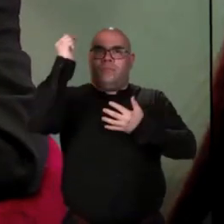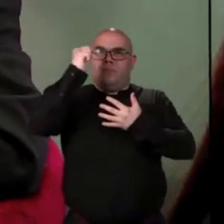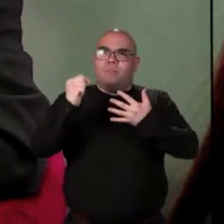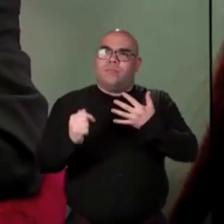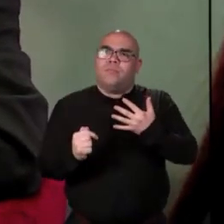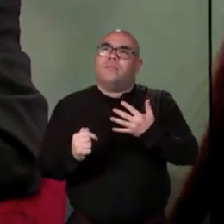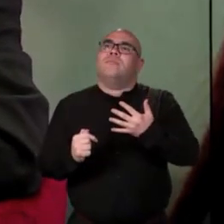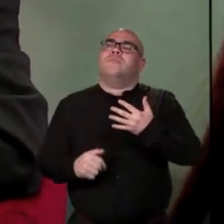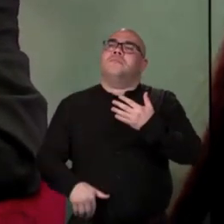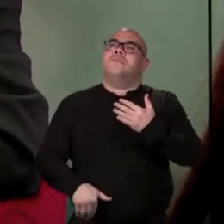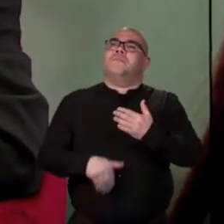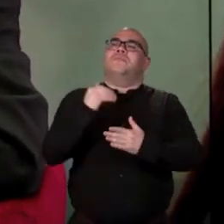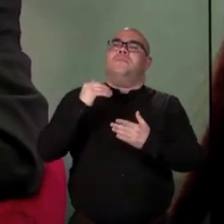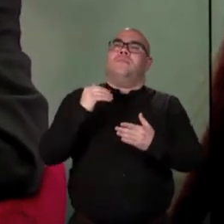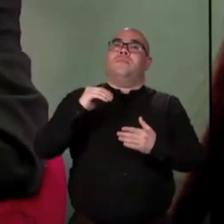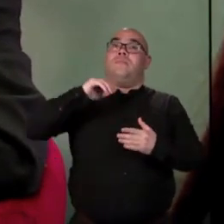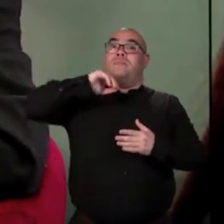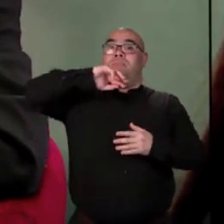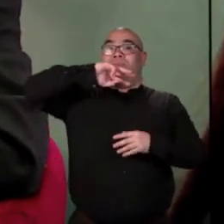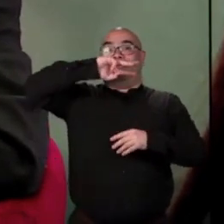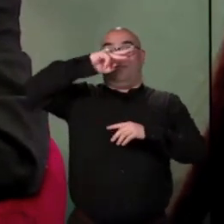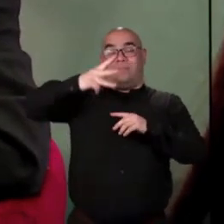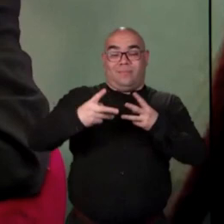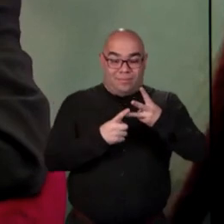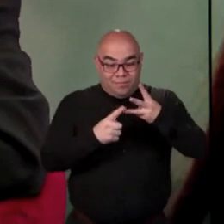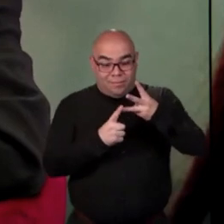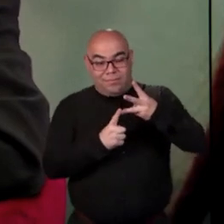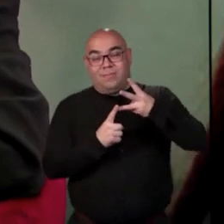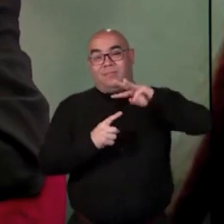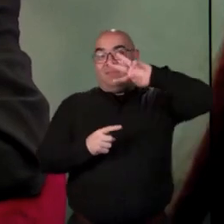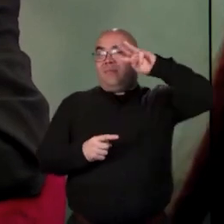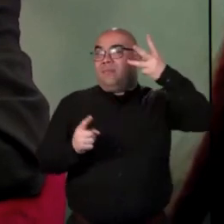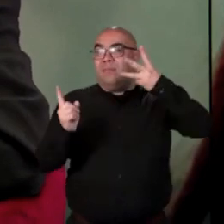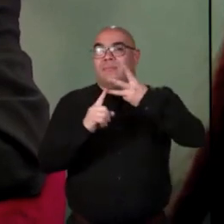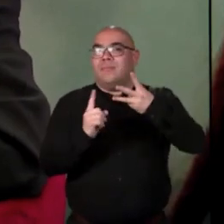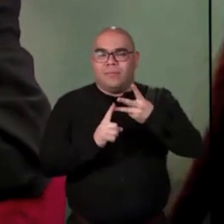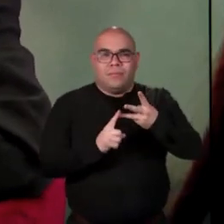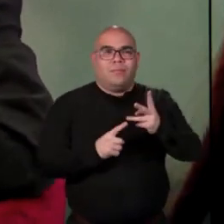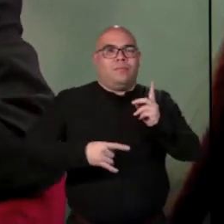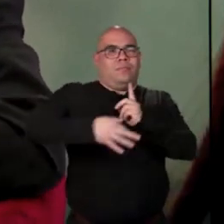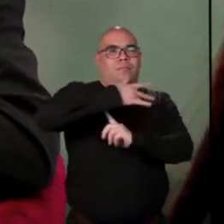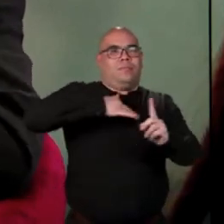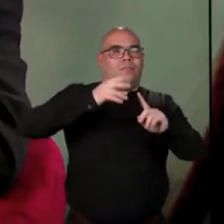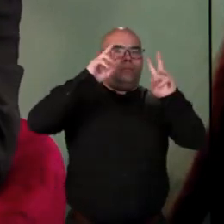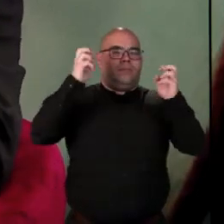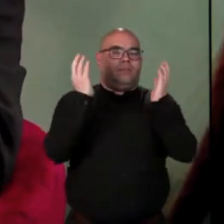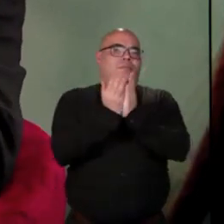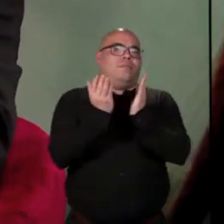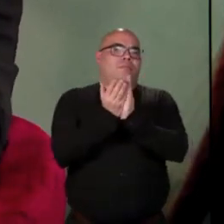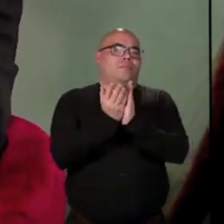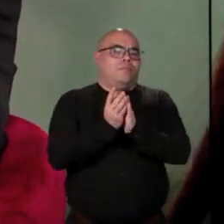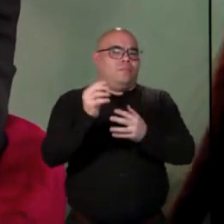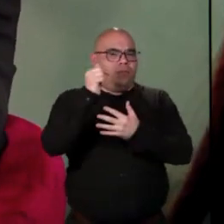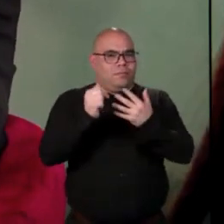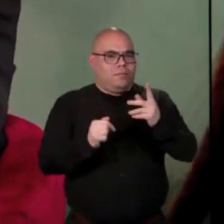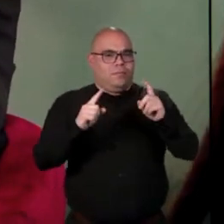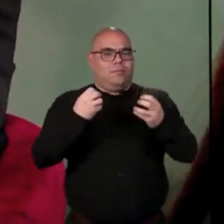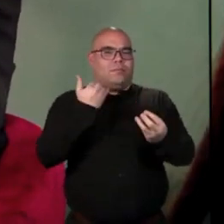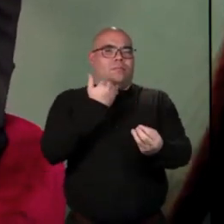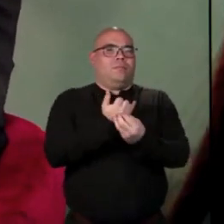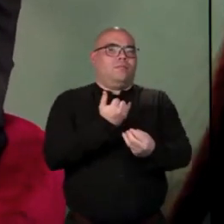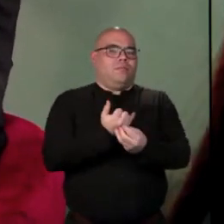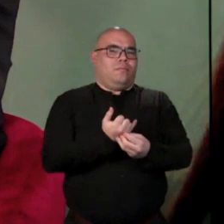ir concibiendo un tercer elemento, que es un ecosistema educativo, que se concreta en tres